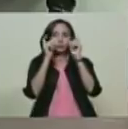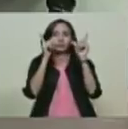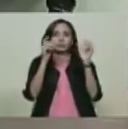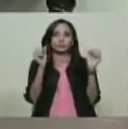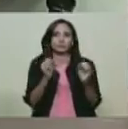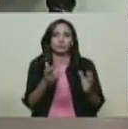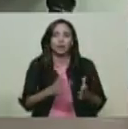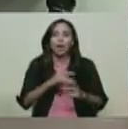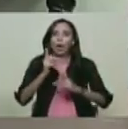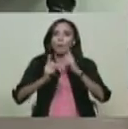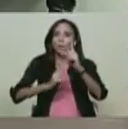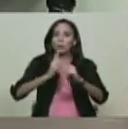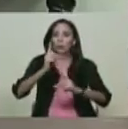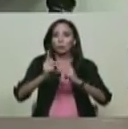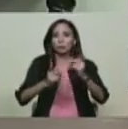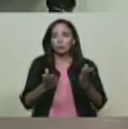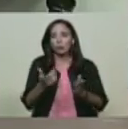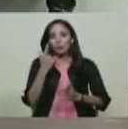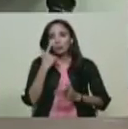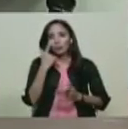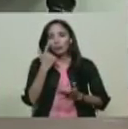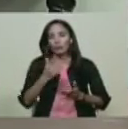que produce, si lo